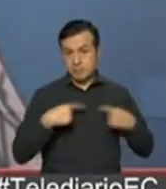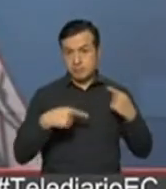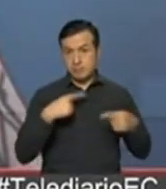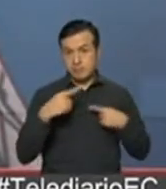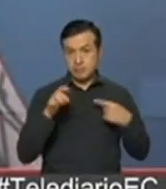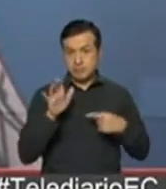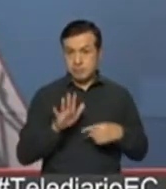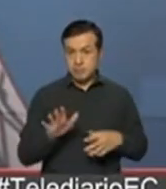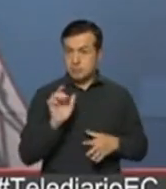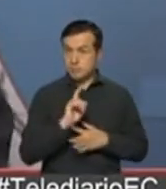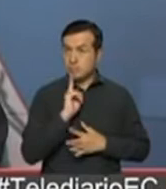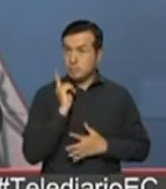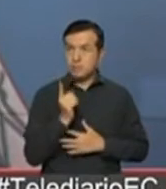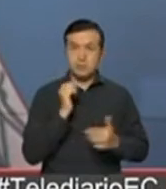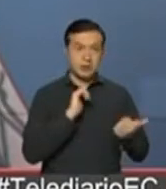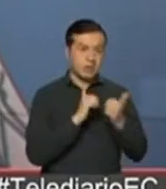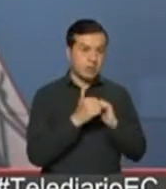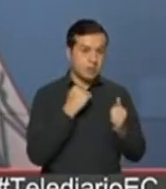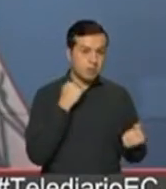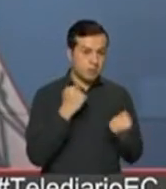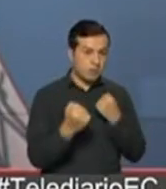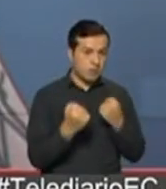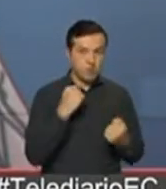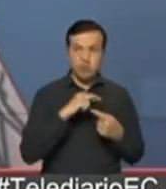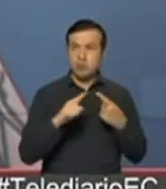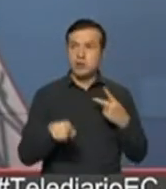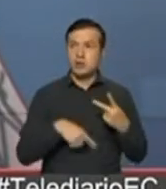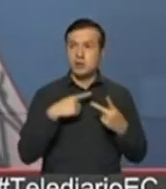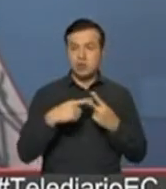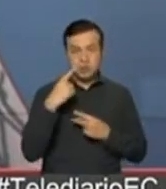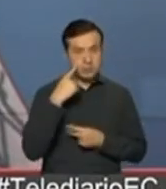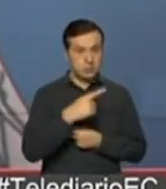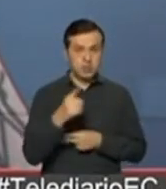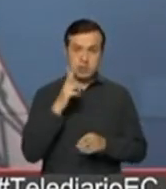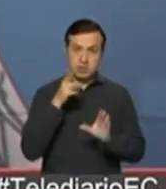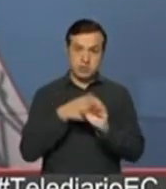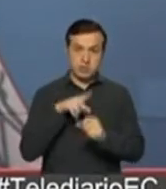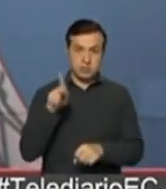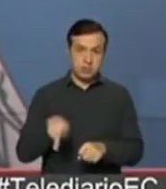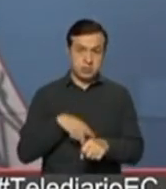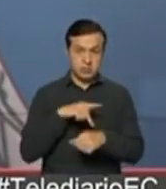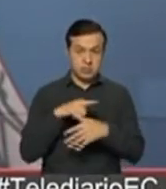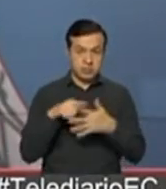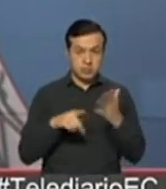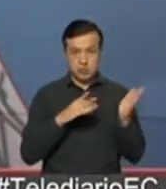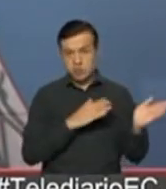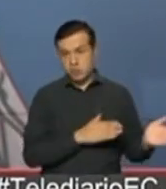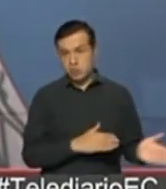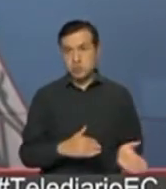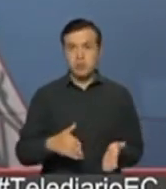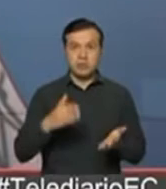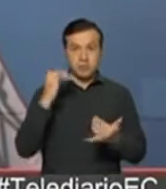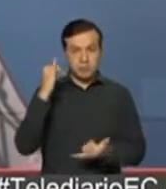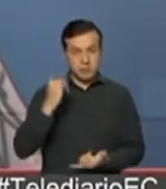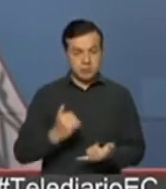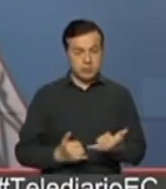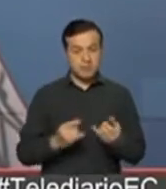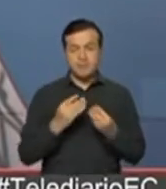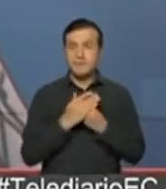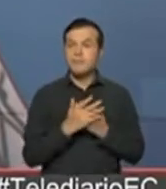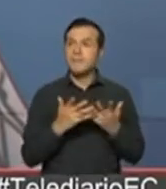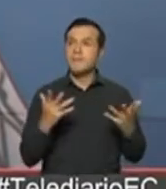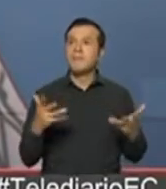ecuatoriano al hacer deporte por ejemplo al estar en las actividades profesionales pero para finalizar un poco cuáles son